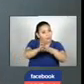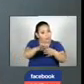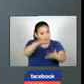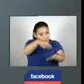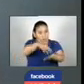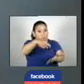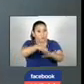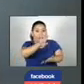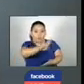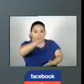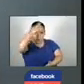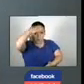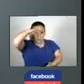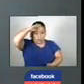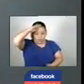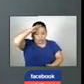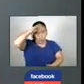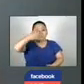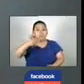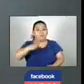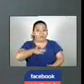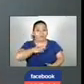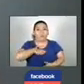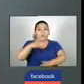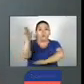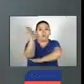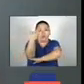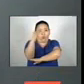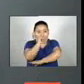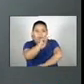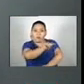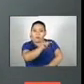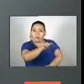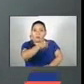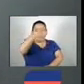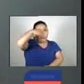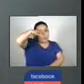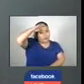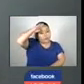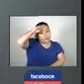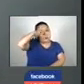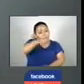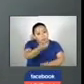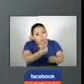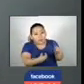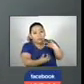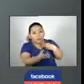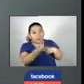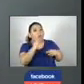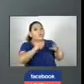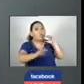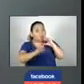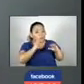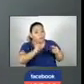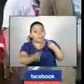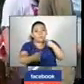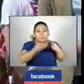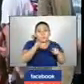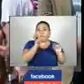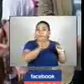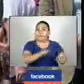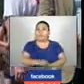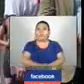pueblo cubano. Nosotros tenemos una embajada en la isla y por parte de ellos estamos en